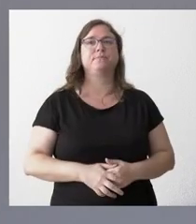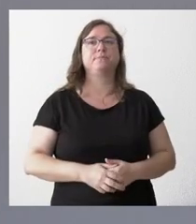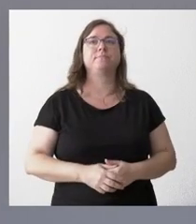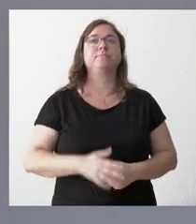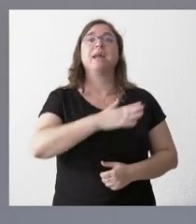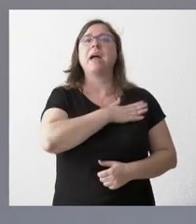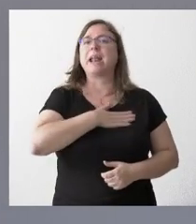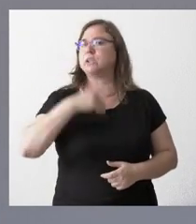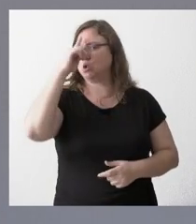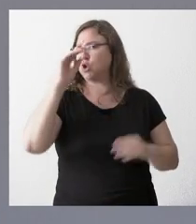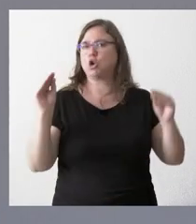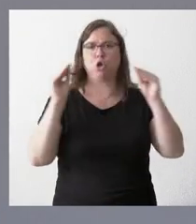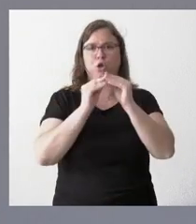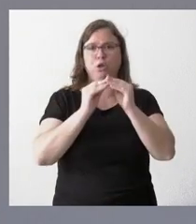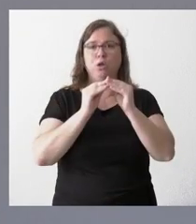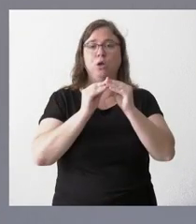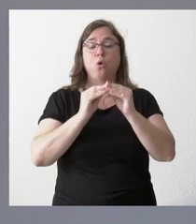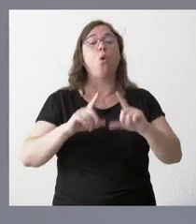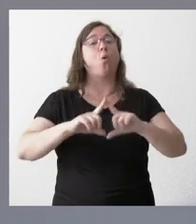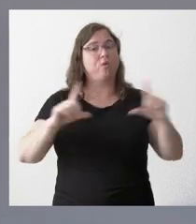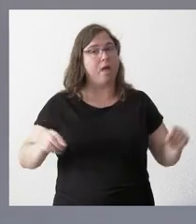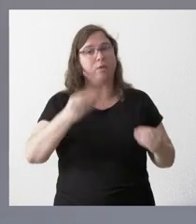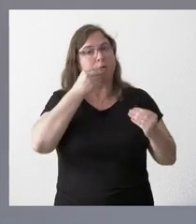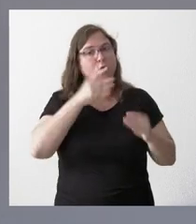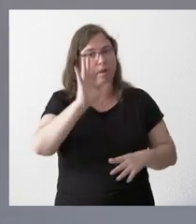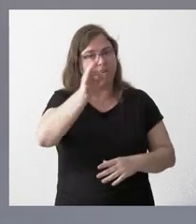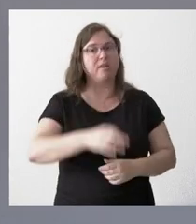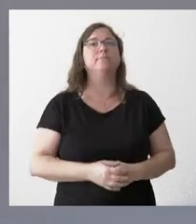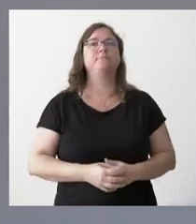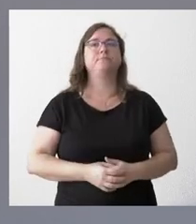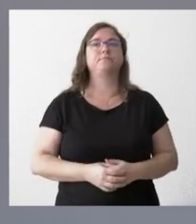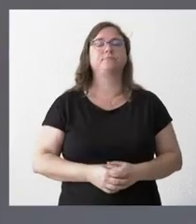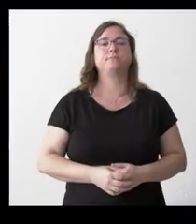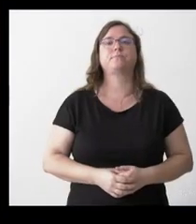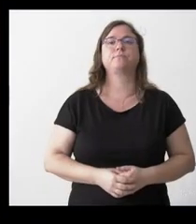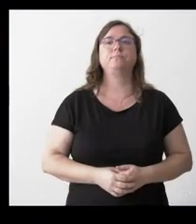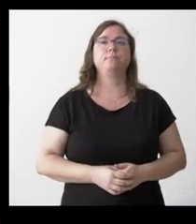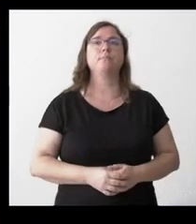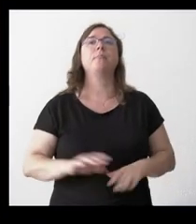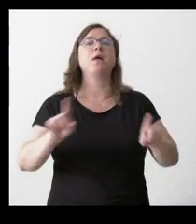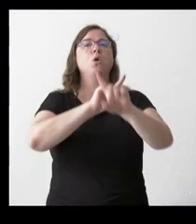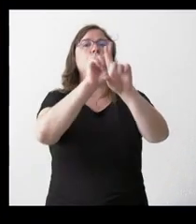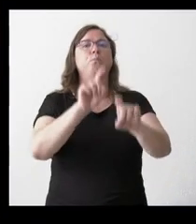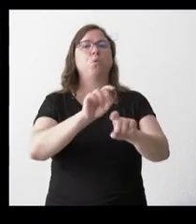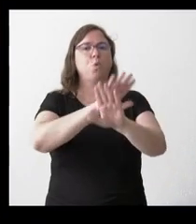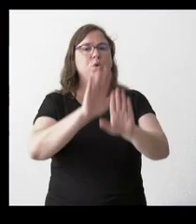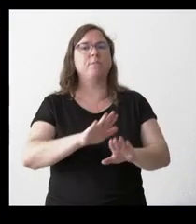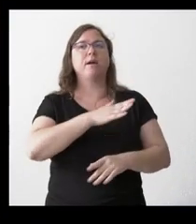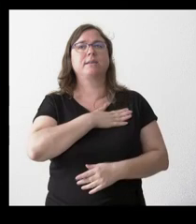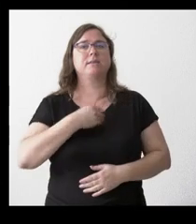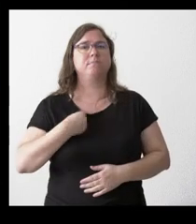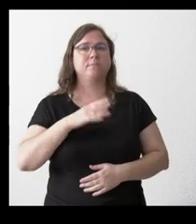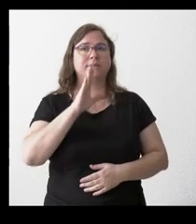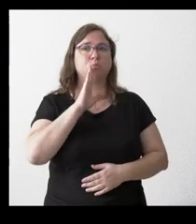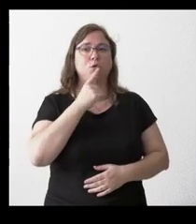Por lo demás, coincido con la ministra en que la Junta de Andalucía lo está haciendo muy bien. Un pequeño apunte sobre esta última pregunta. Con eso que